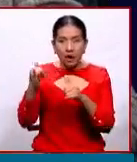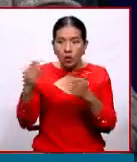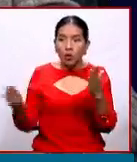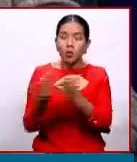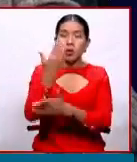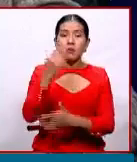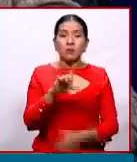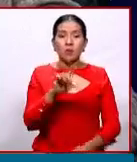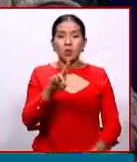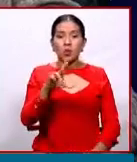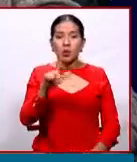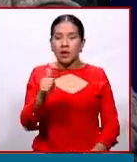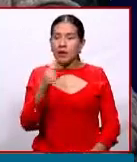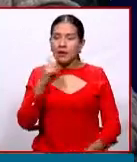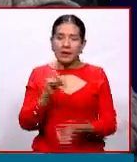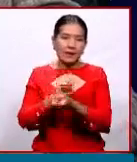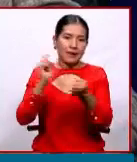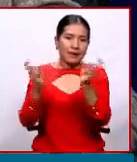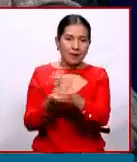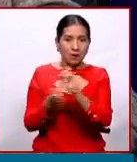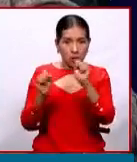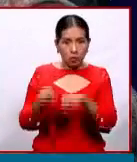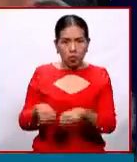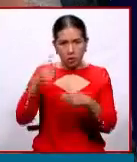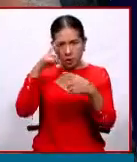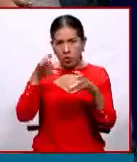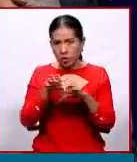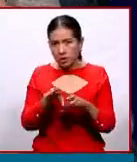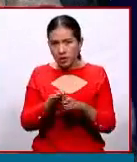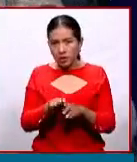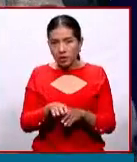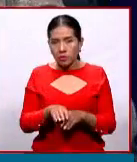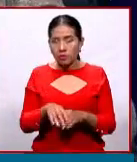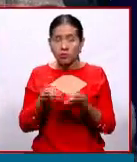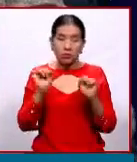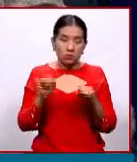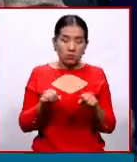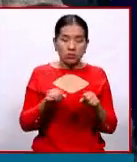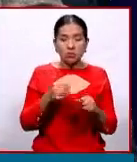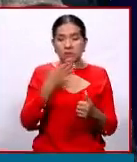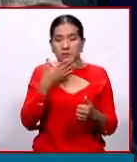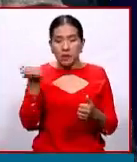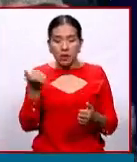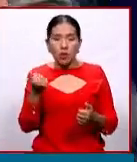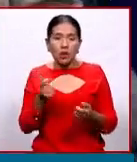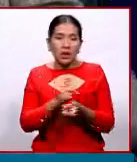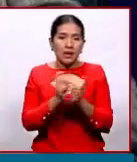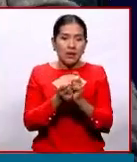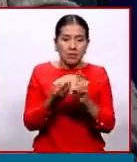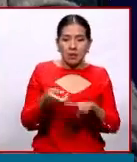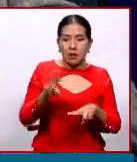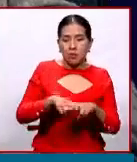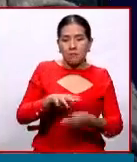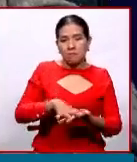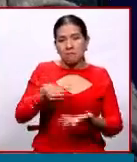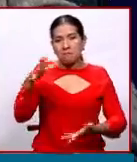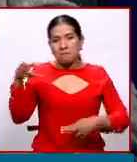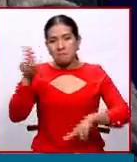del presidente Luis Inácio Lula da Silva. ¿Hay la posibilidad de analizar nuevamente precios y volúmenes?